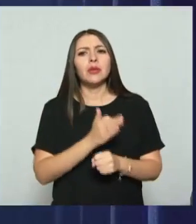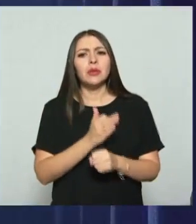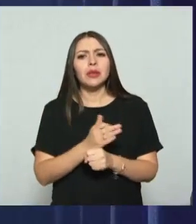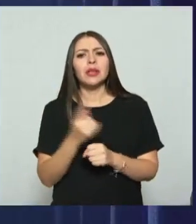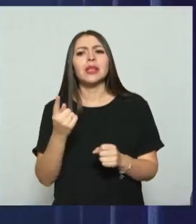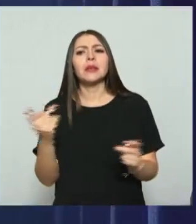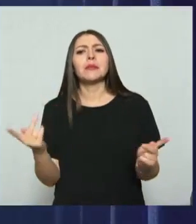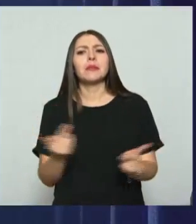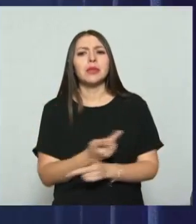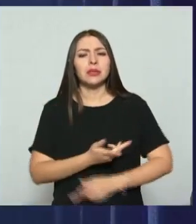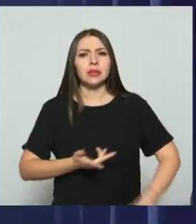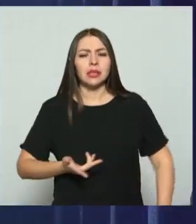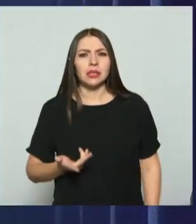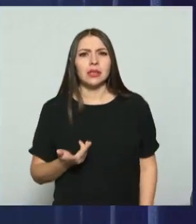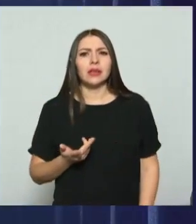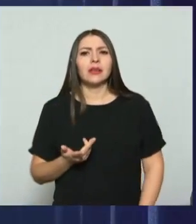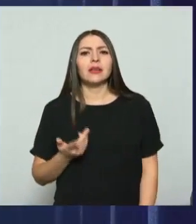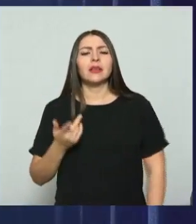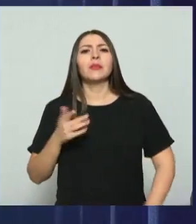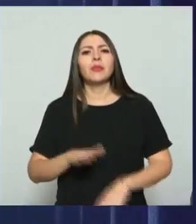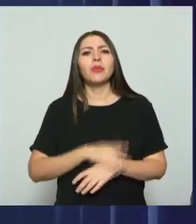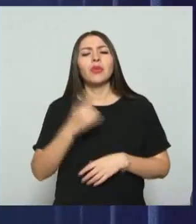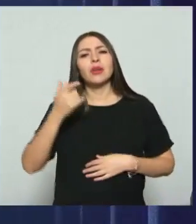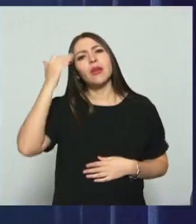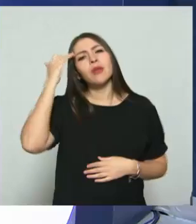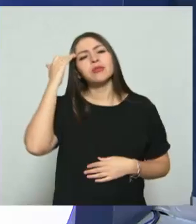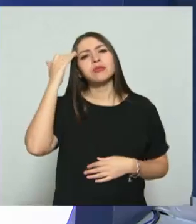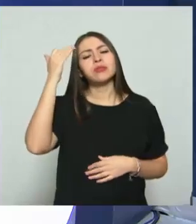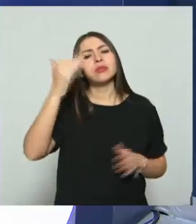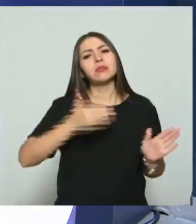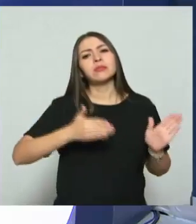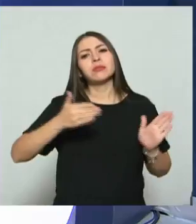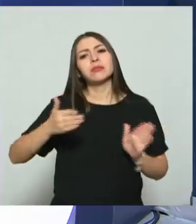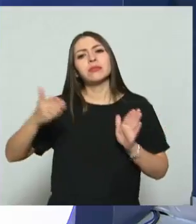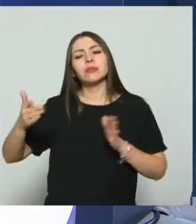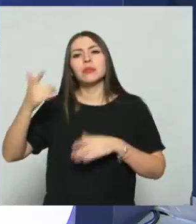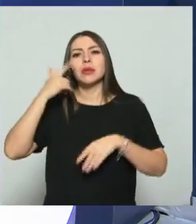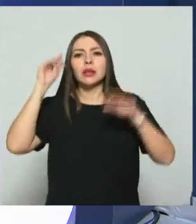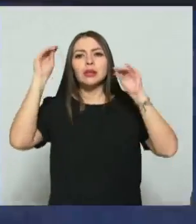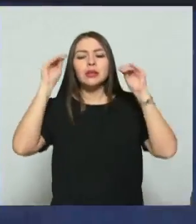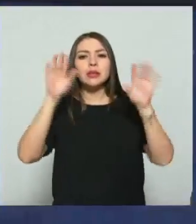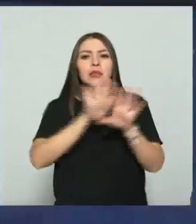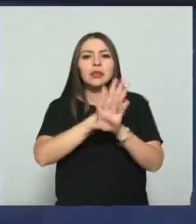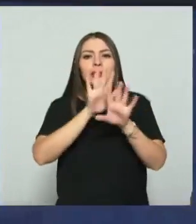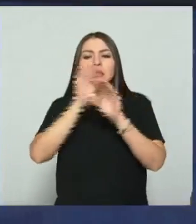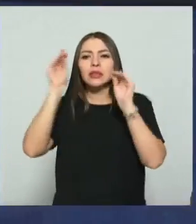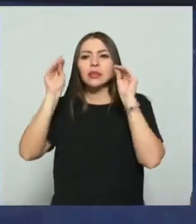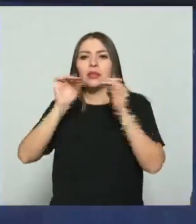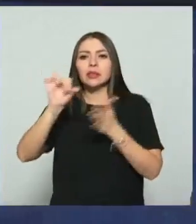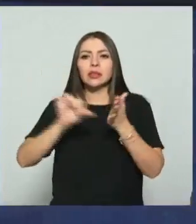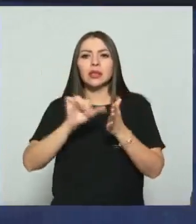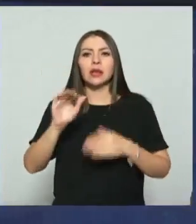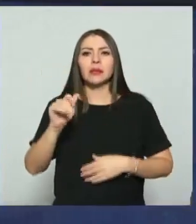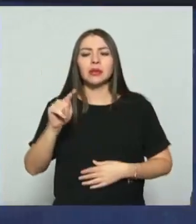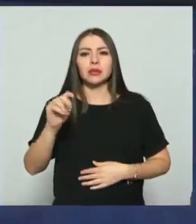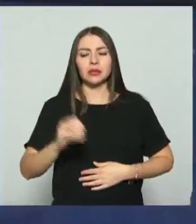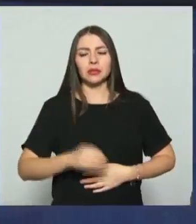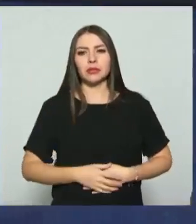pasando? ¿Cuáles son las causas del retraso en la remodelación de la central de abasto? Bueno, en primer lugar, no hay retraso.